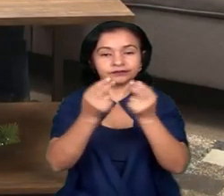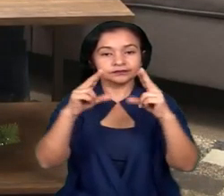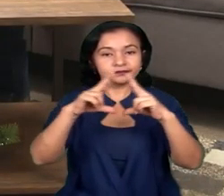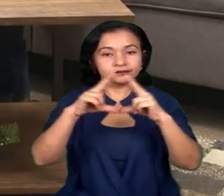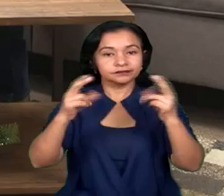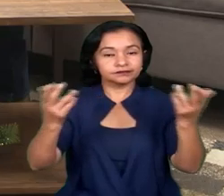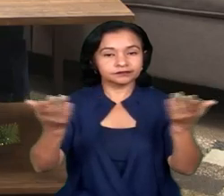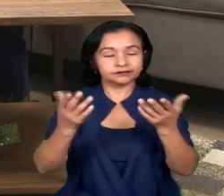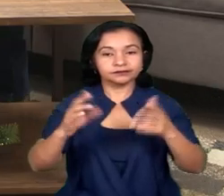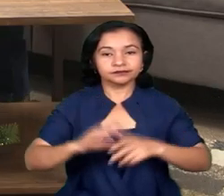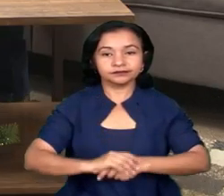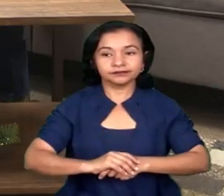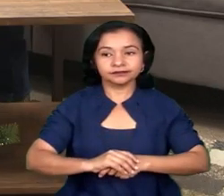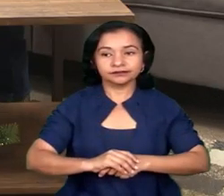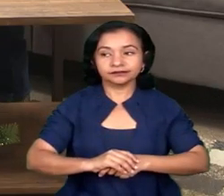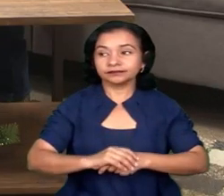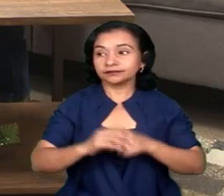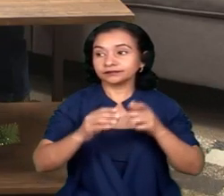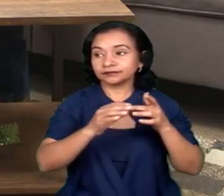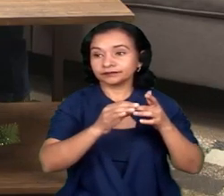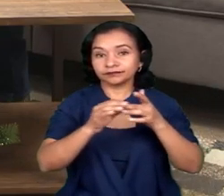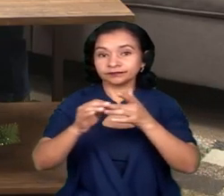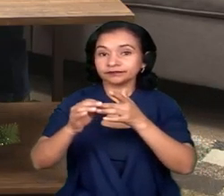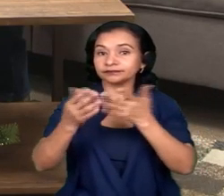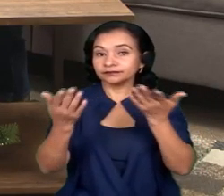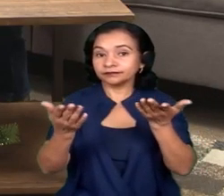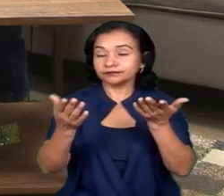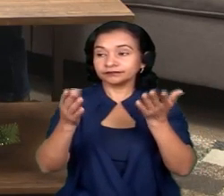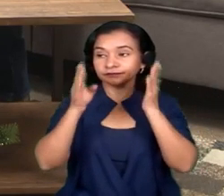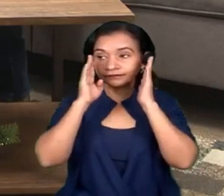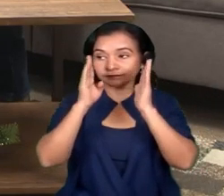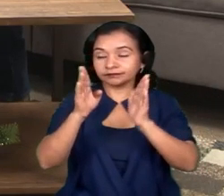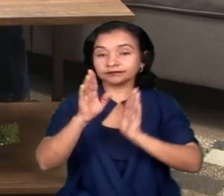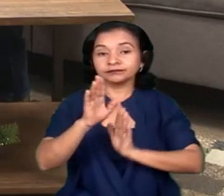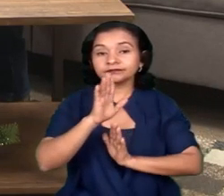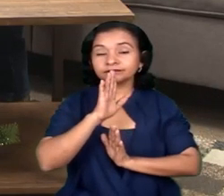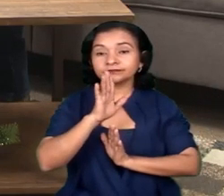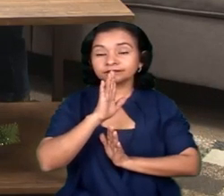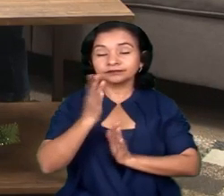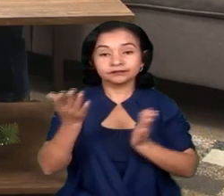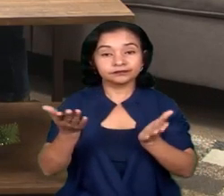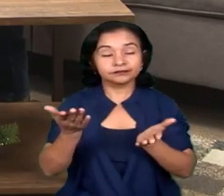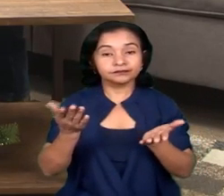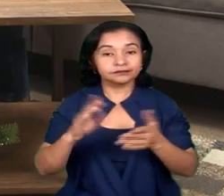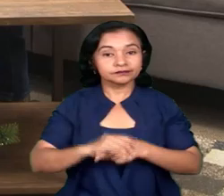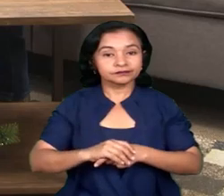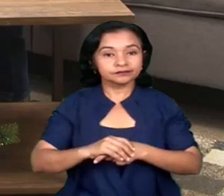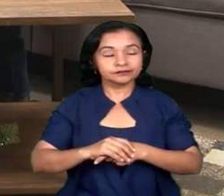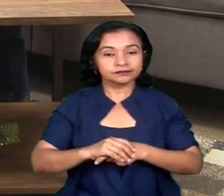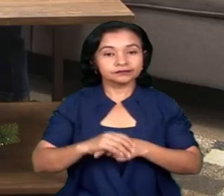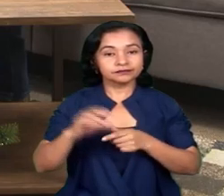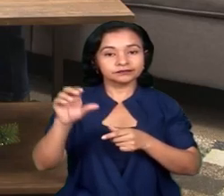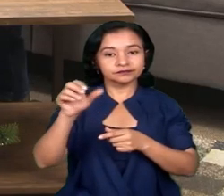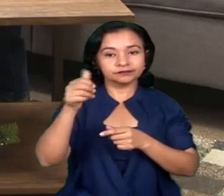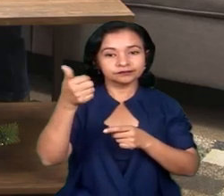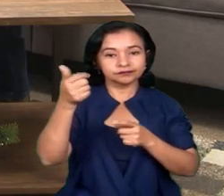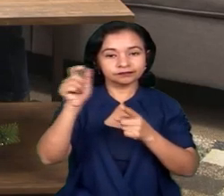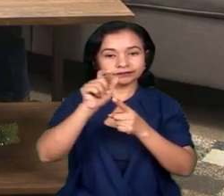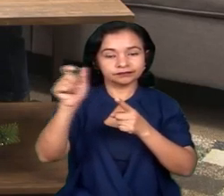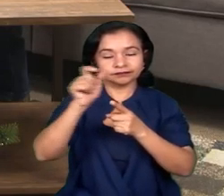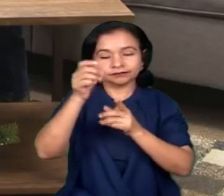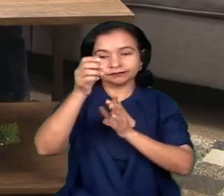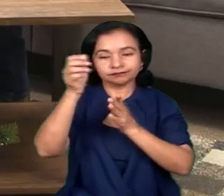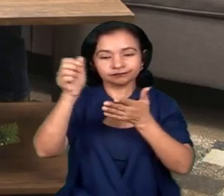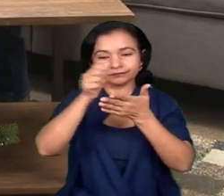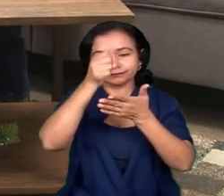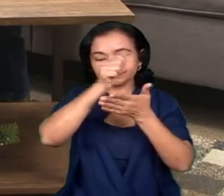nación. Fíjate que yo en ese particular, yo creo que, para ser optimista, esos 6 meses quisiera borrarlos de mi mente,